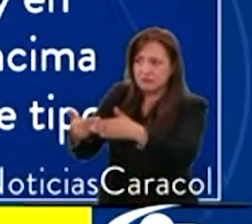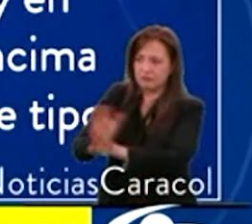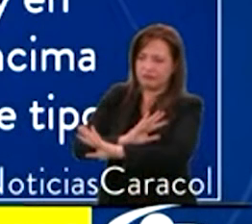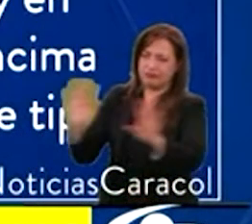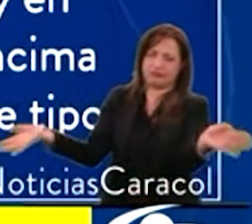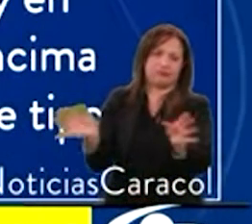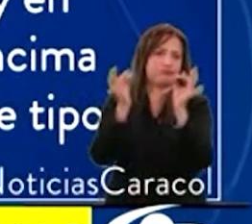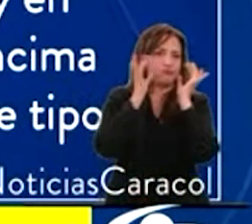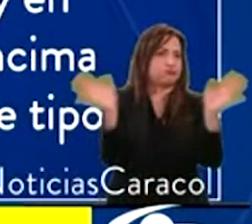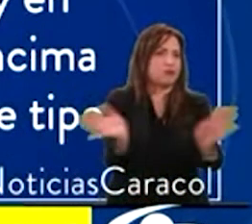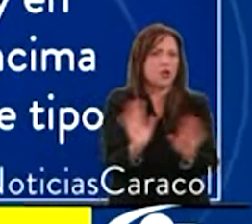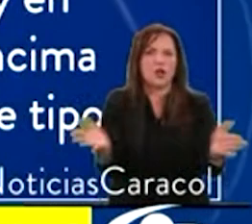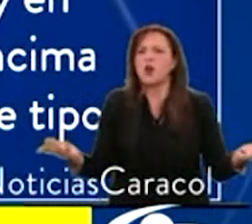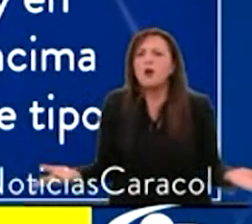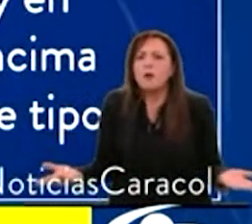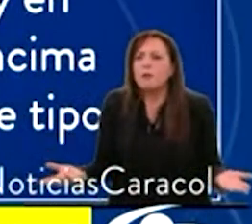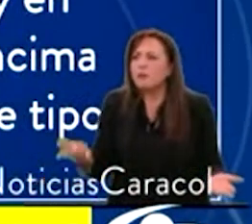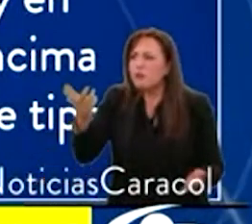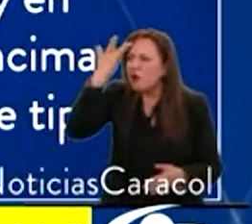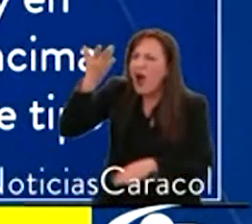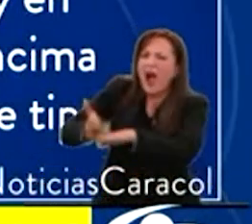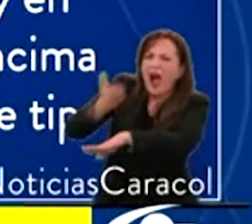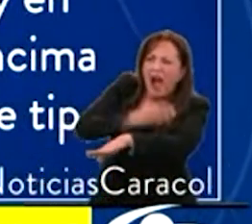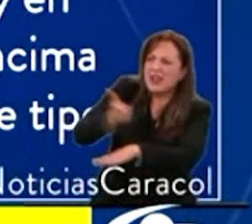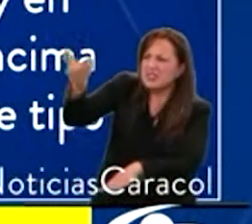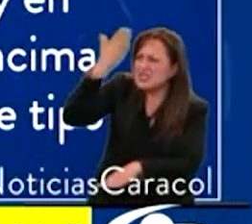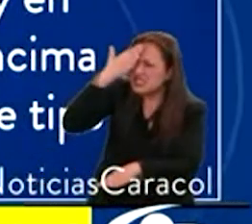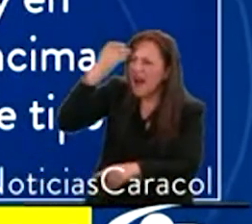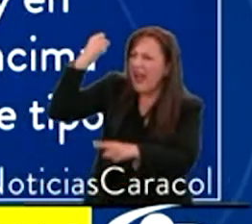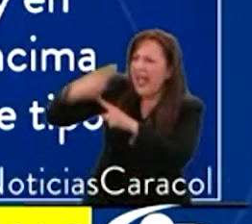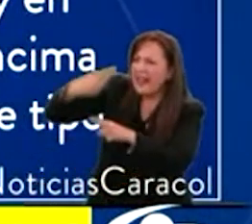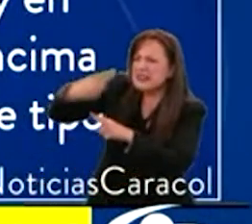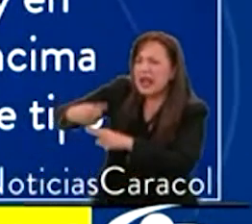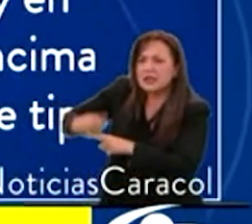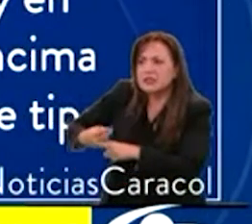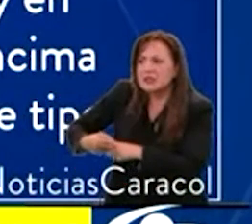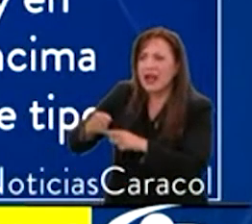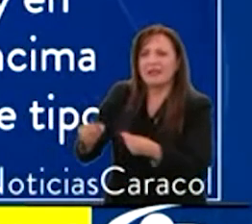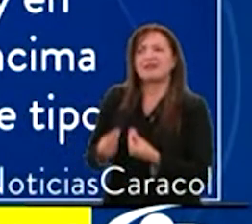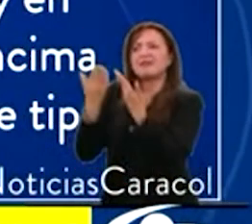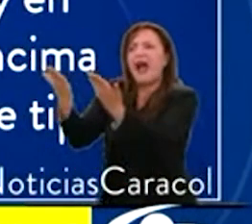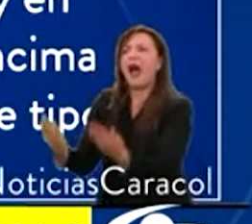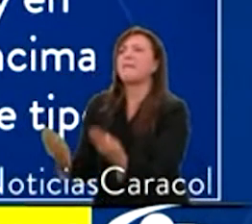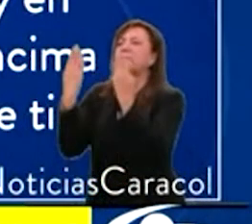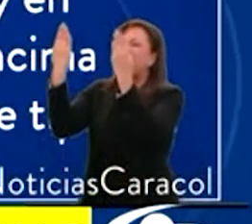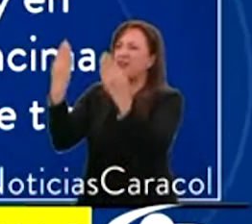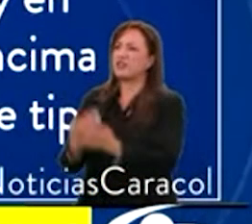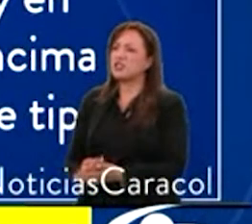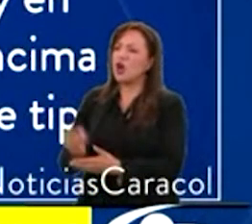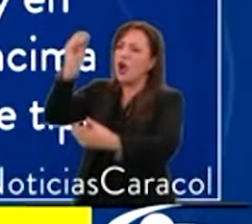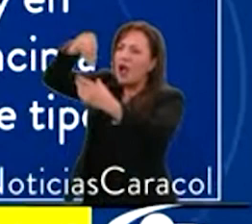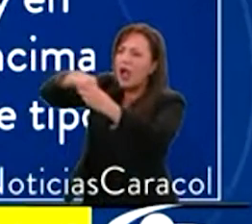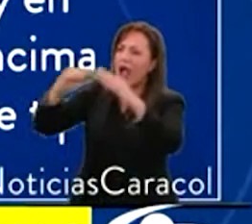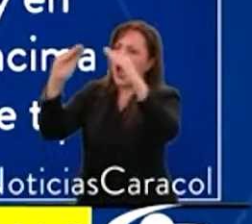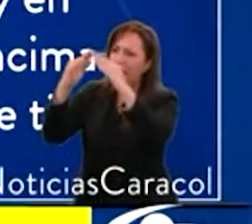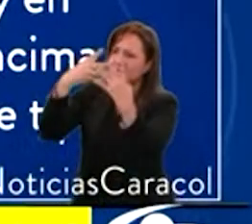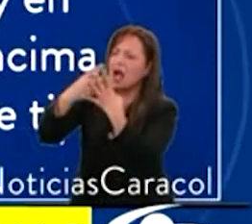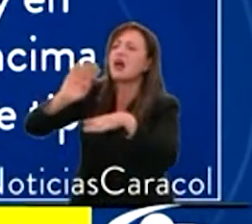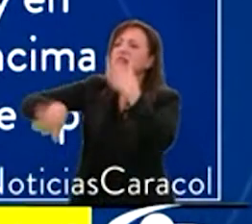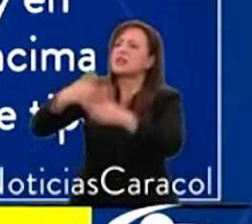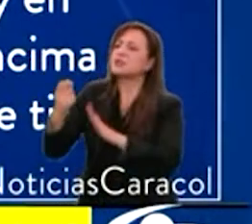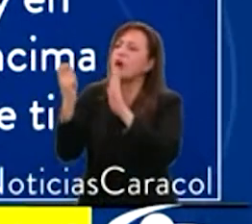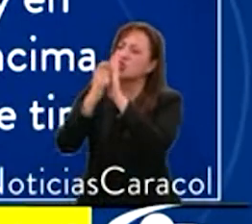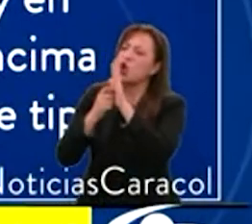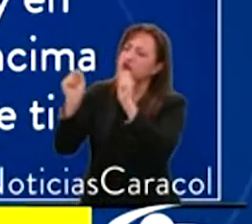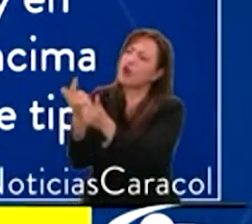porque todos los antecedentes que tienen, disfrutando de beneficios, estando en domiciliaria y en libertad